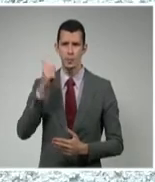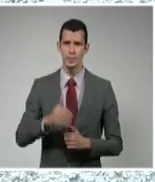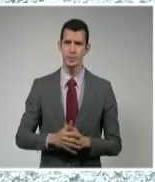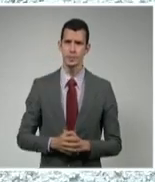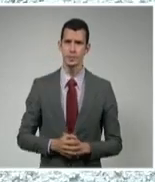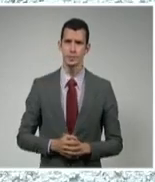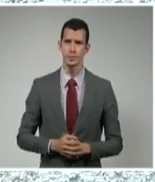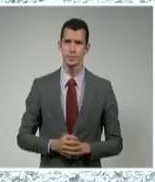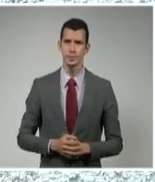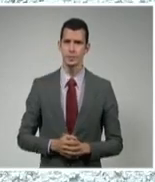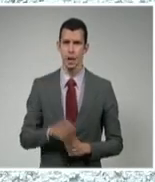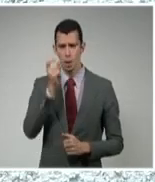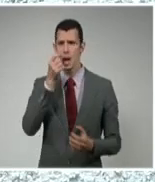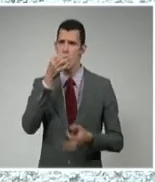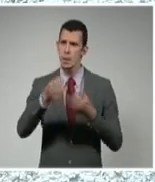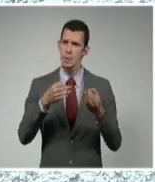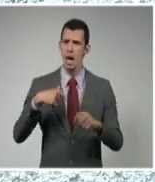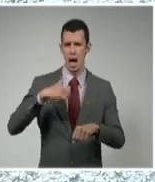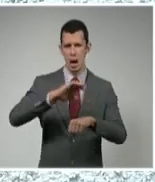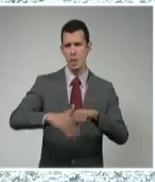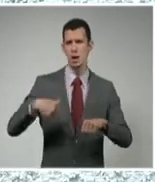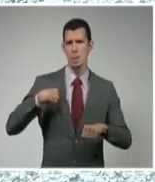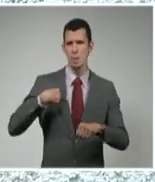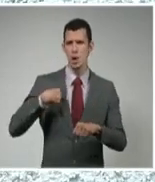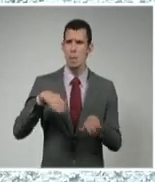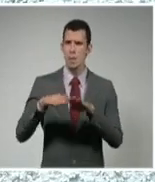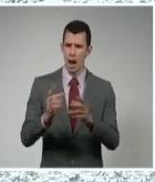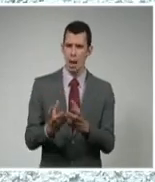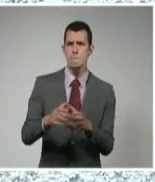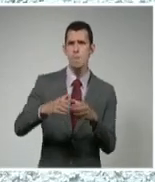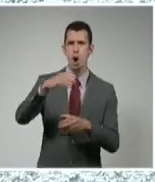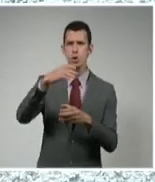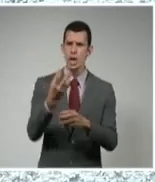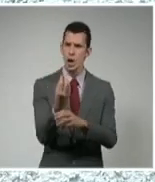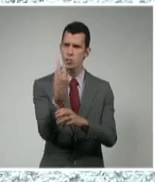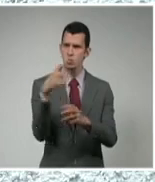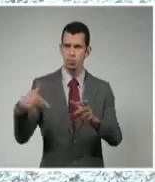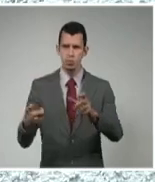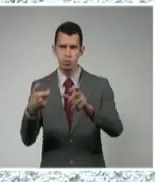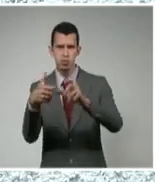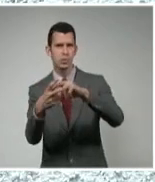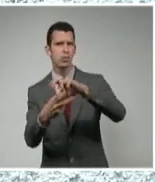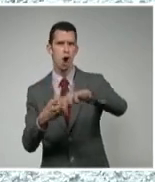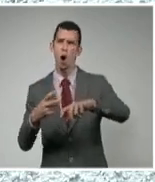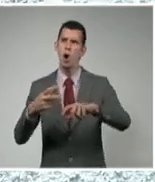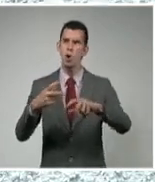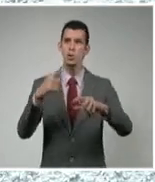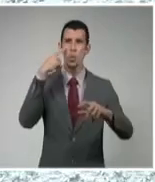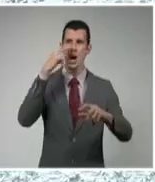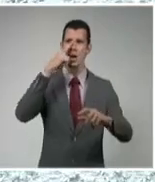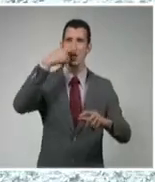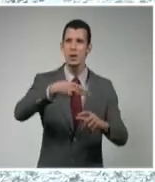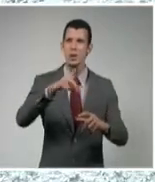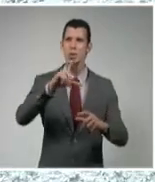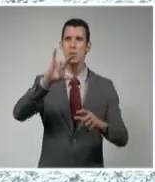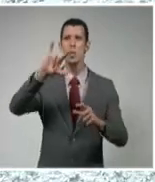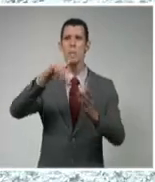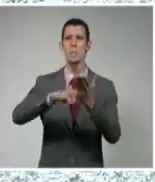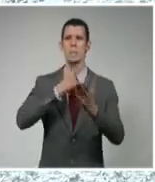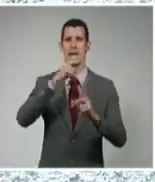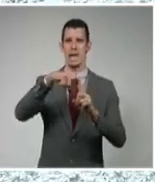con gasolina y una mecha, y le encendió y yo la tiré contra el servicentro y lo mandamos a correr. Por esta acción